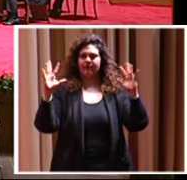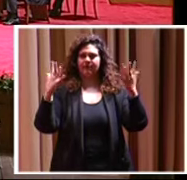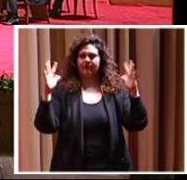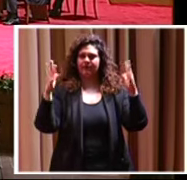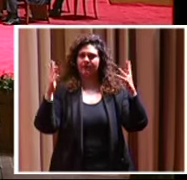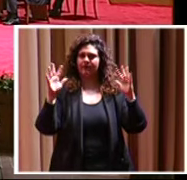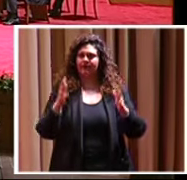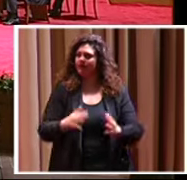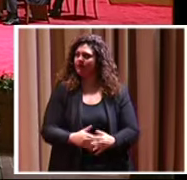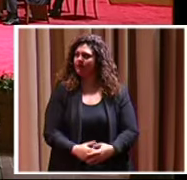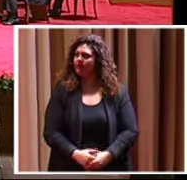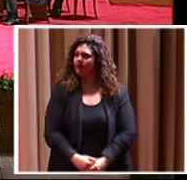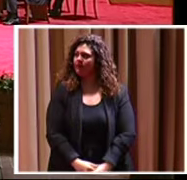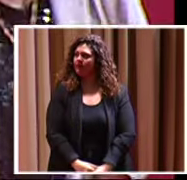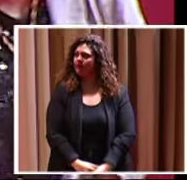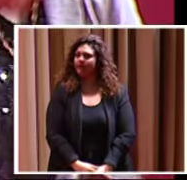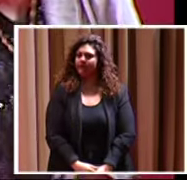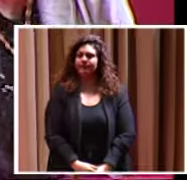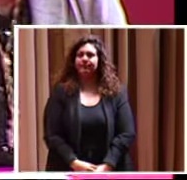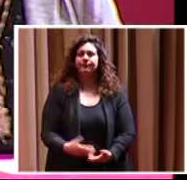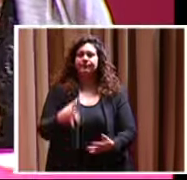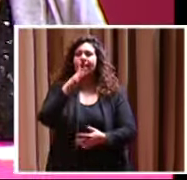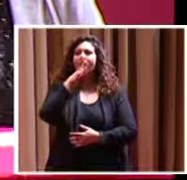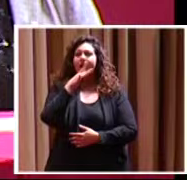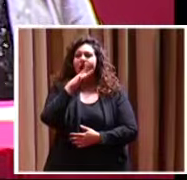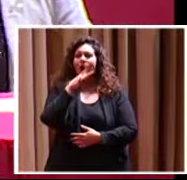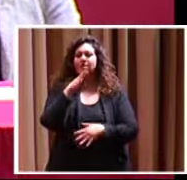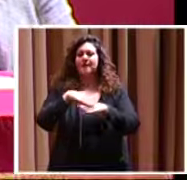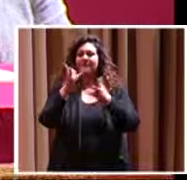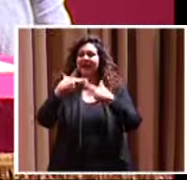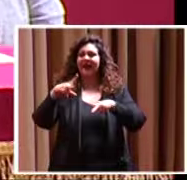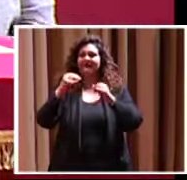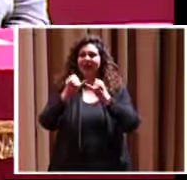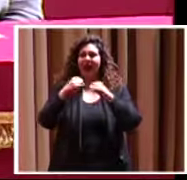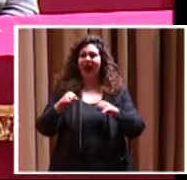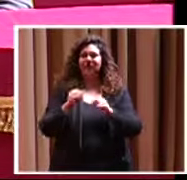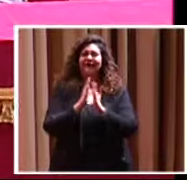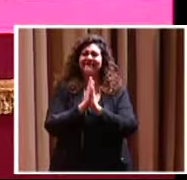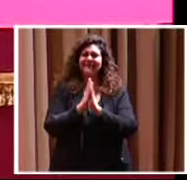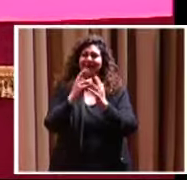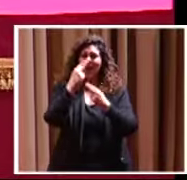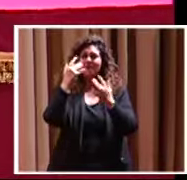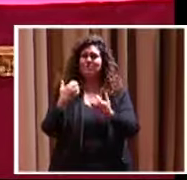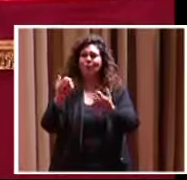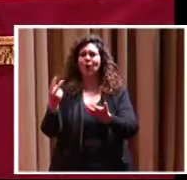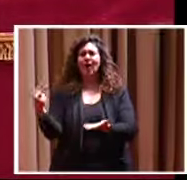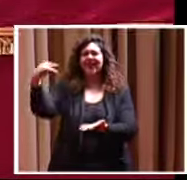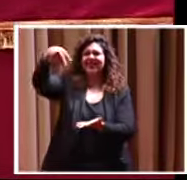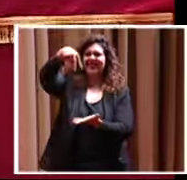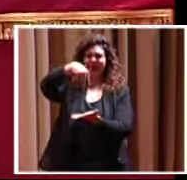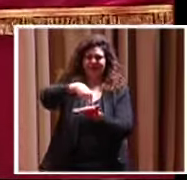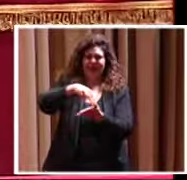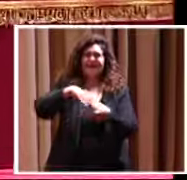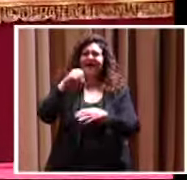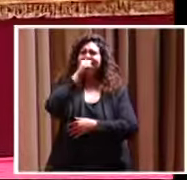refleja en la escaleta de esta celebración, la secuencia. Para concluir el acto se ruega al público que se ponga en pie para escuchar